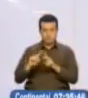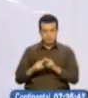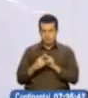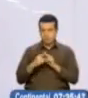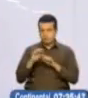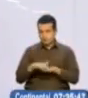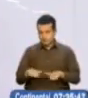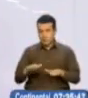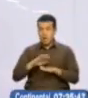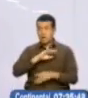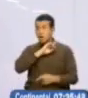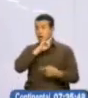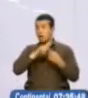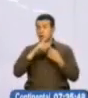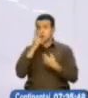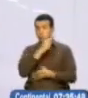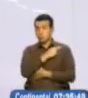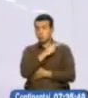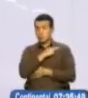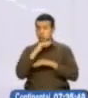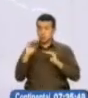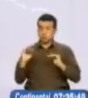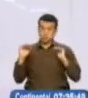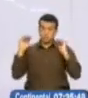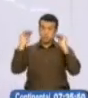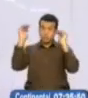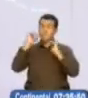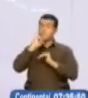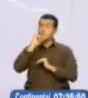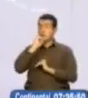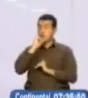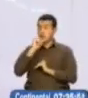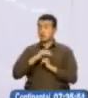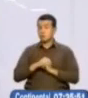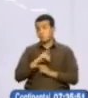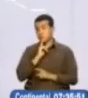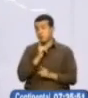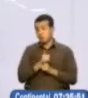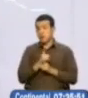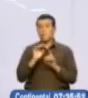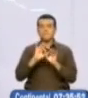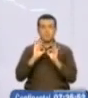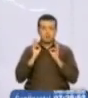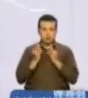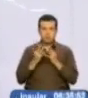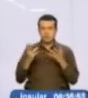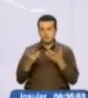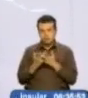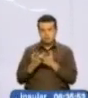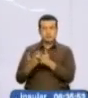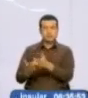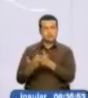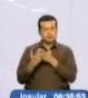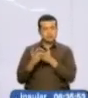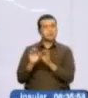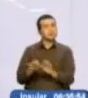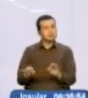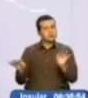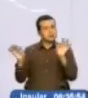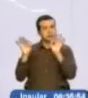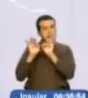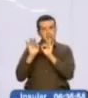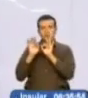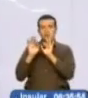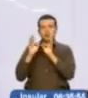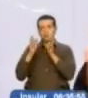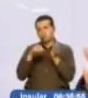la parte ya académica, posgrado, si se quiere, ¿no? ¿Qué hace falta? Donde la familia es parte fundamental en las formas